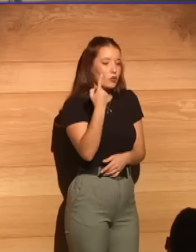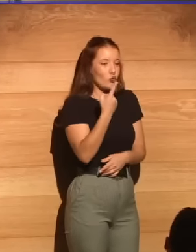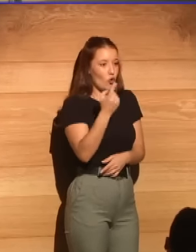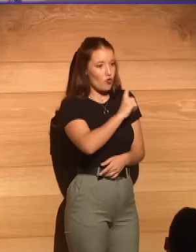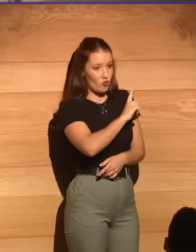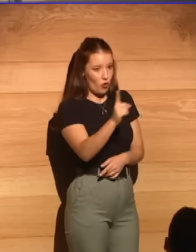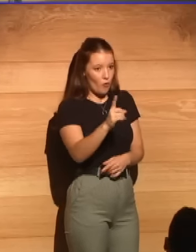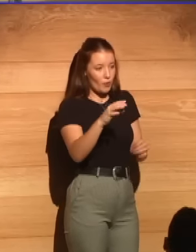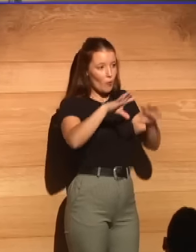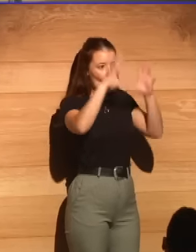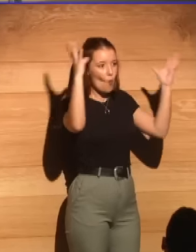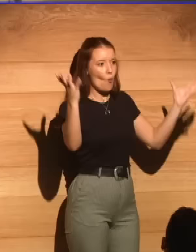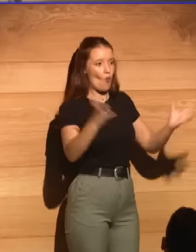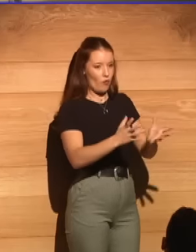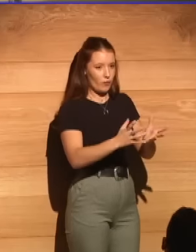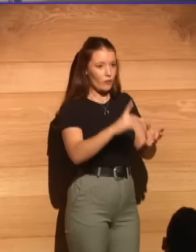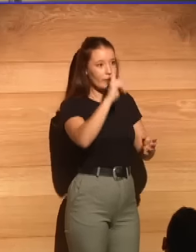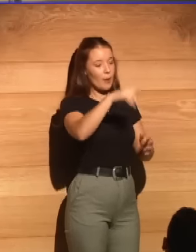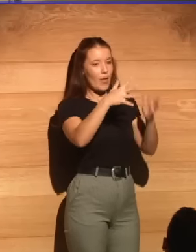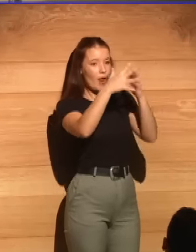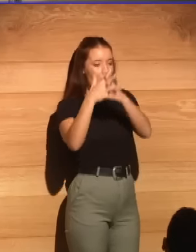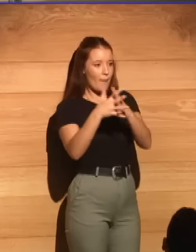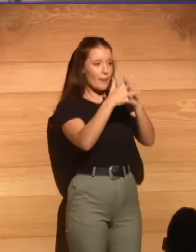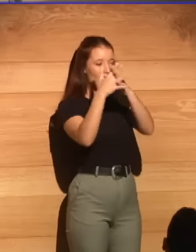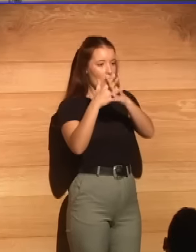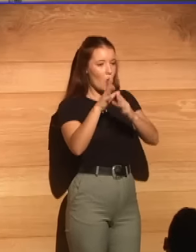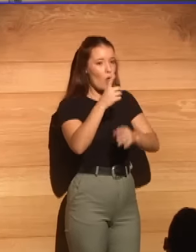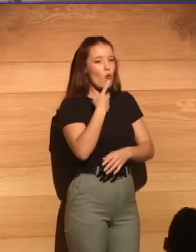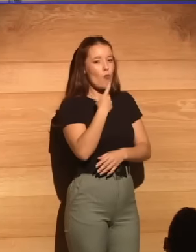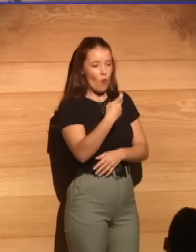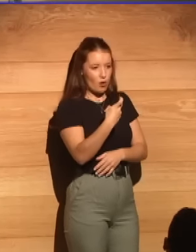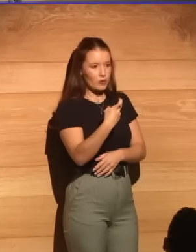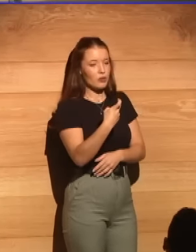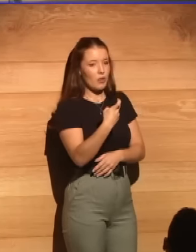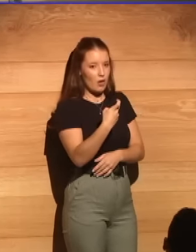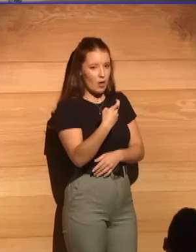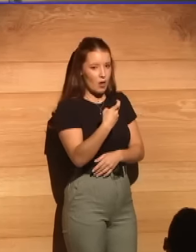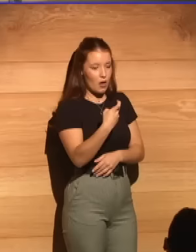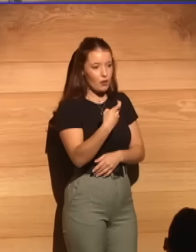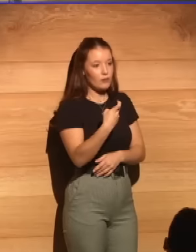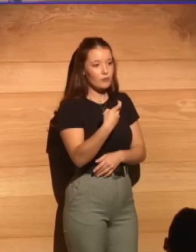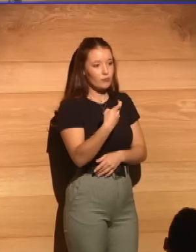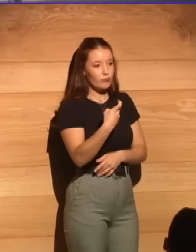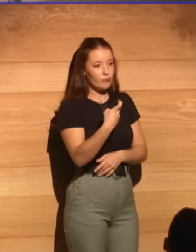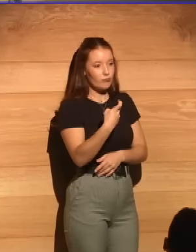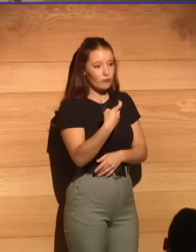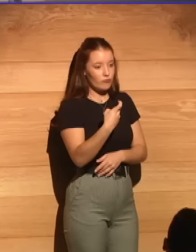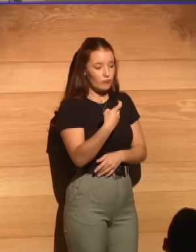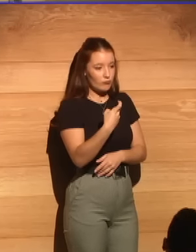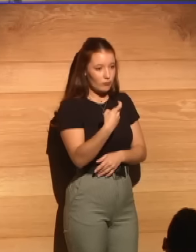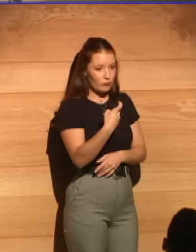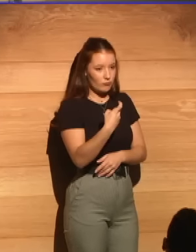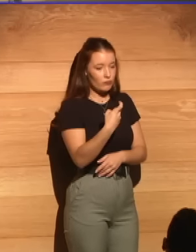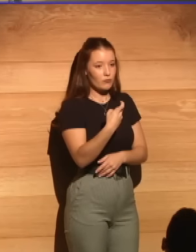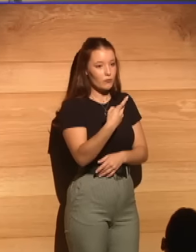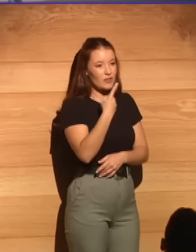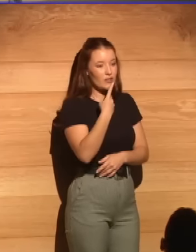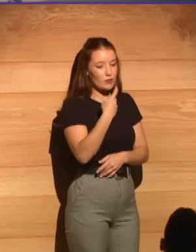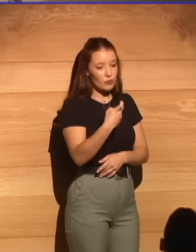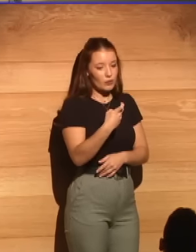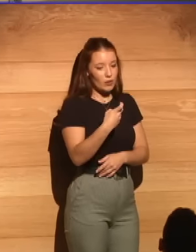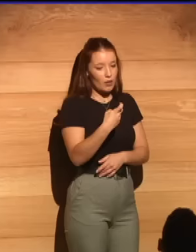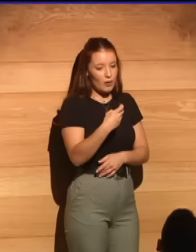mundo, incluso a los americanos, les ha costado muchísimos años reclamar a Ada Lovelace, a propia Lamar, incluso